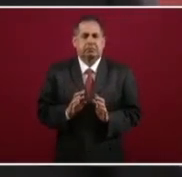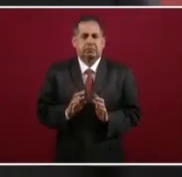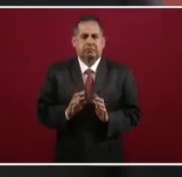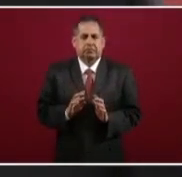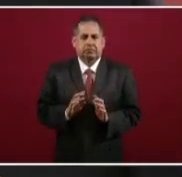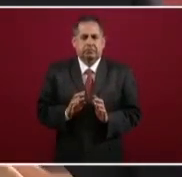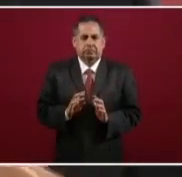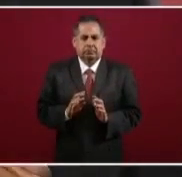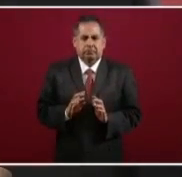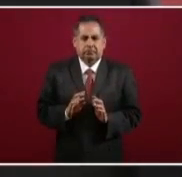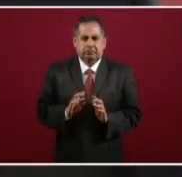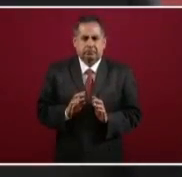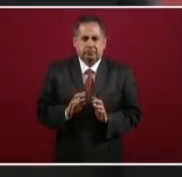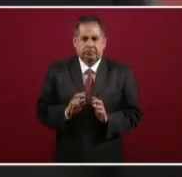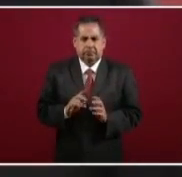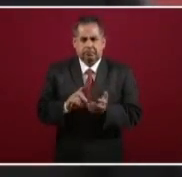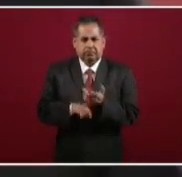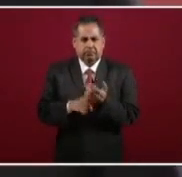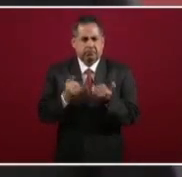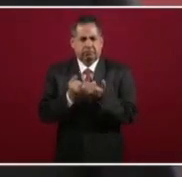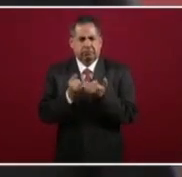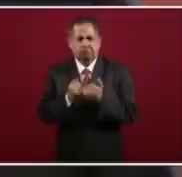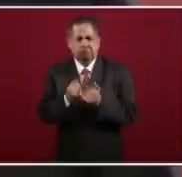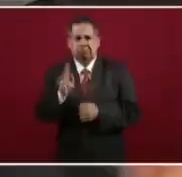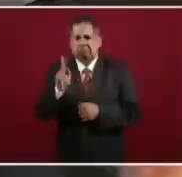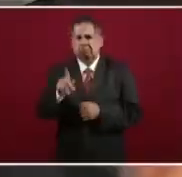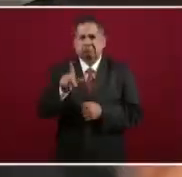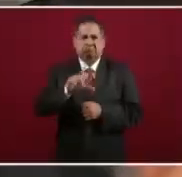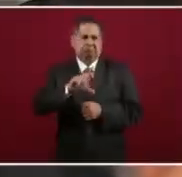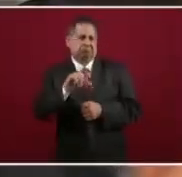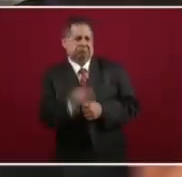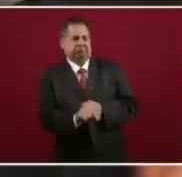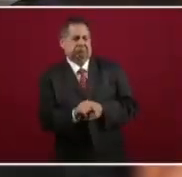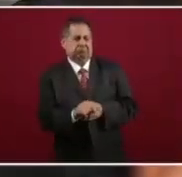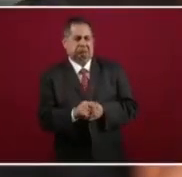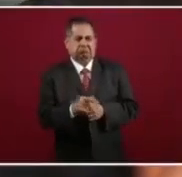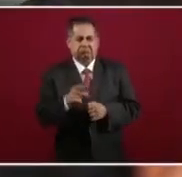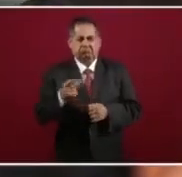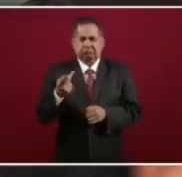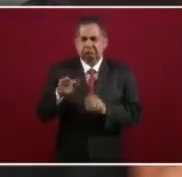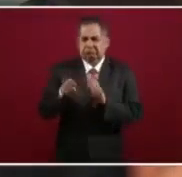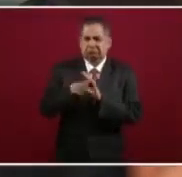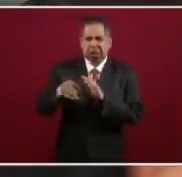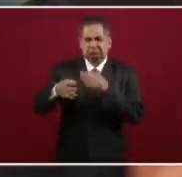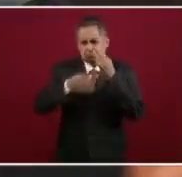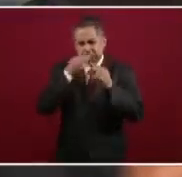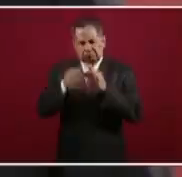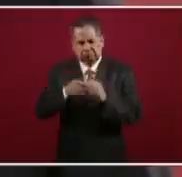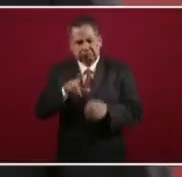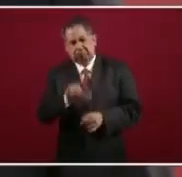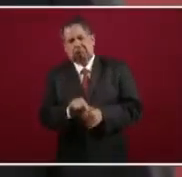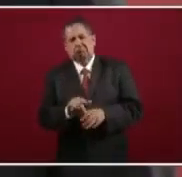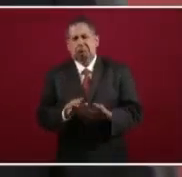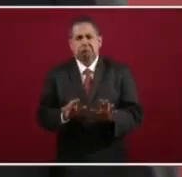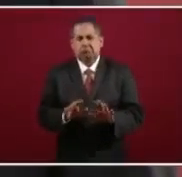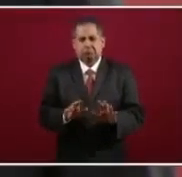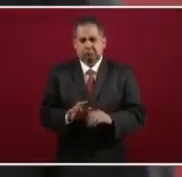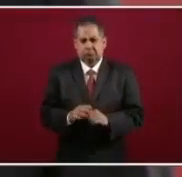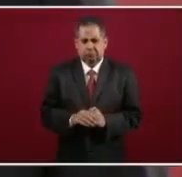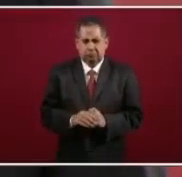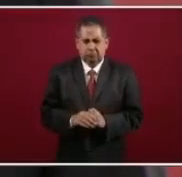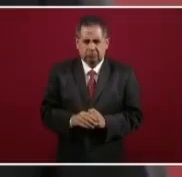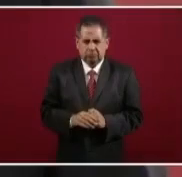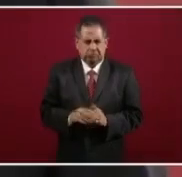este igualar no y los periodistas con